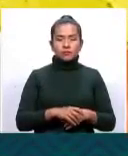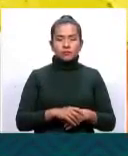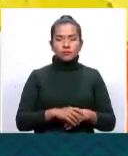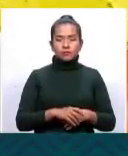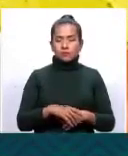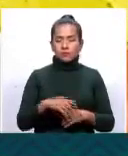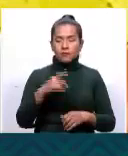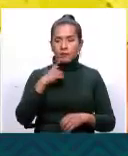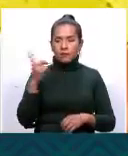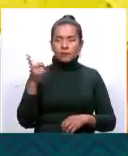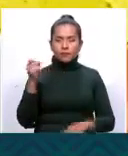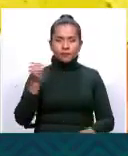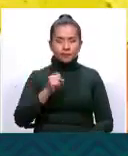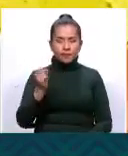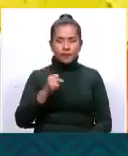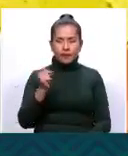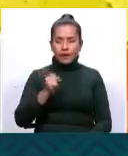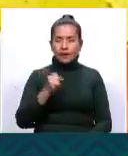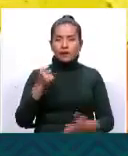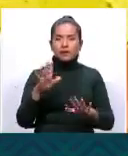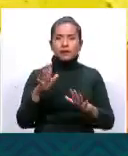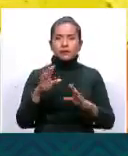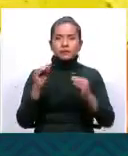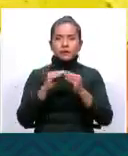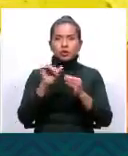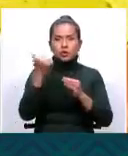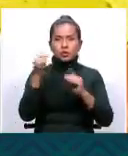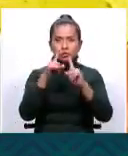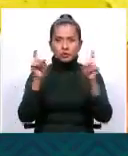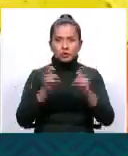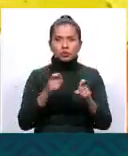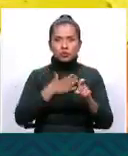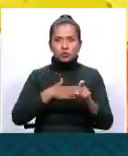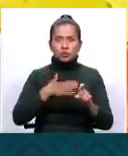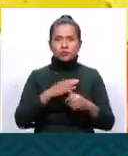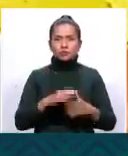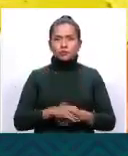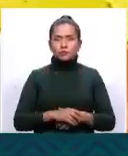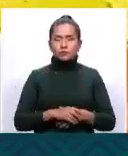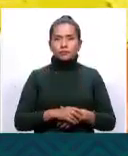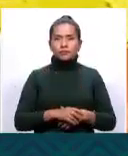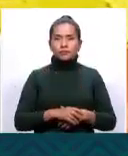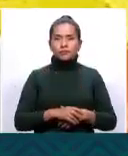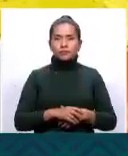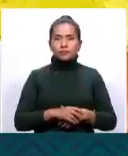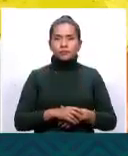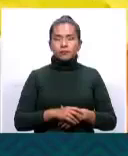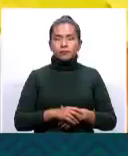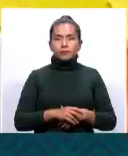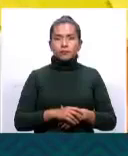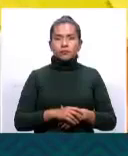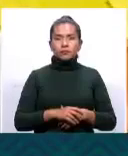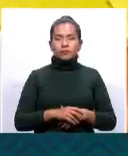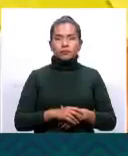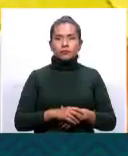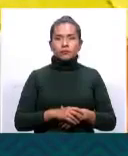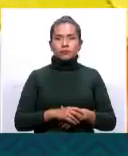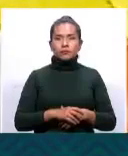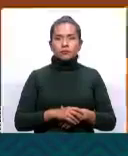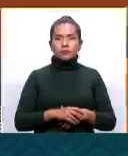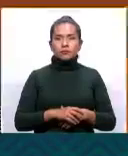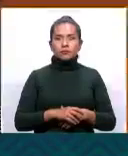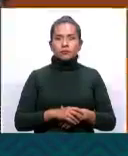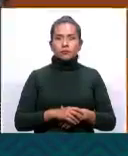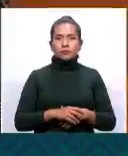Sí, la siguiente pregunta, por favor. Ministra, ¿cómo usted puede responder al pedido